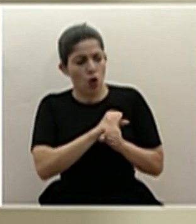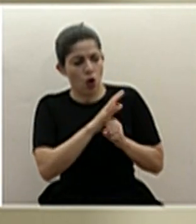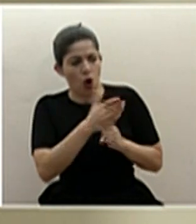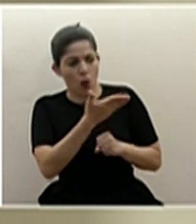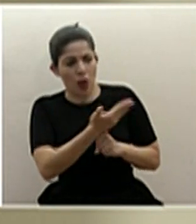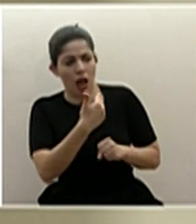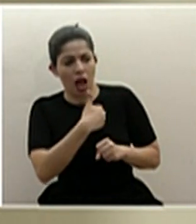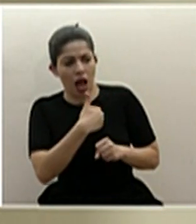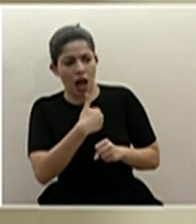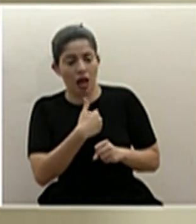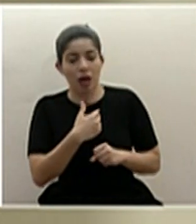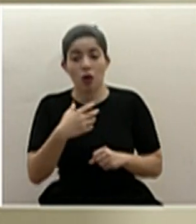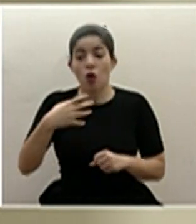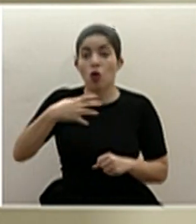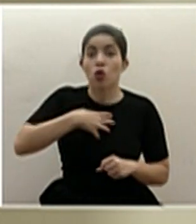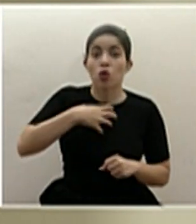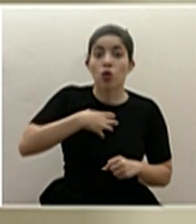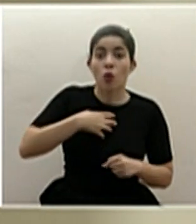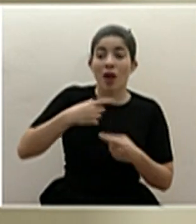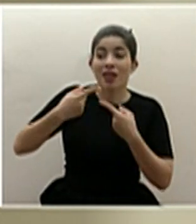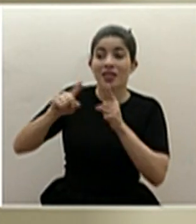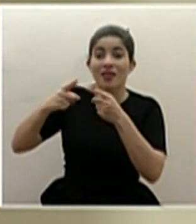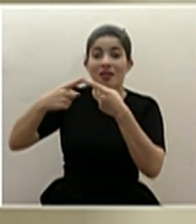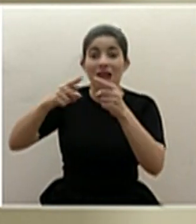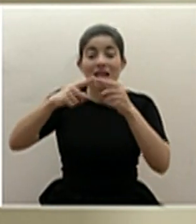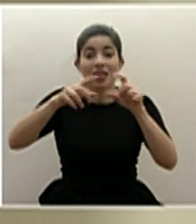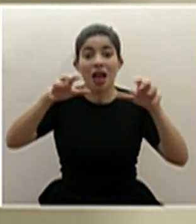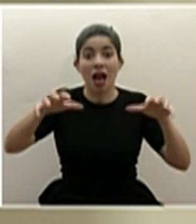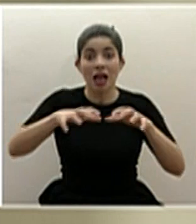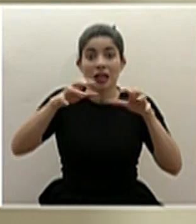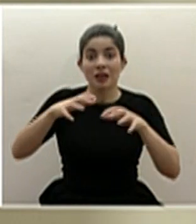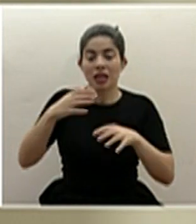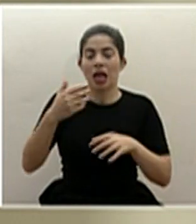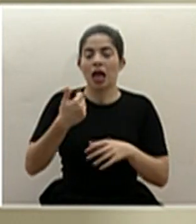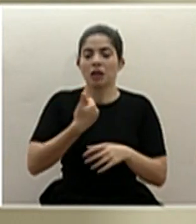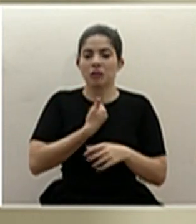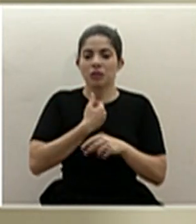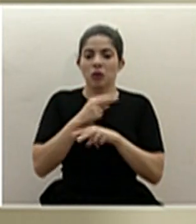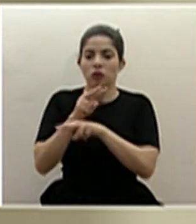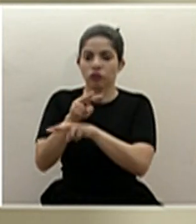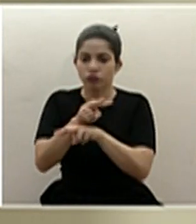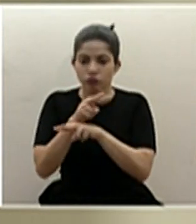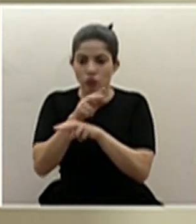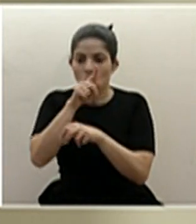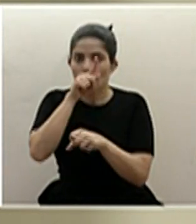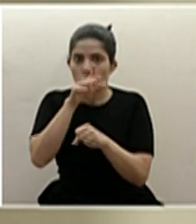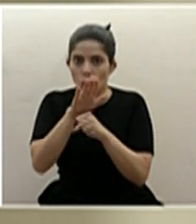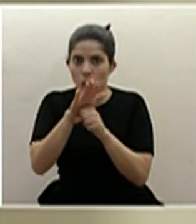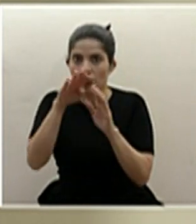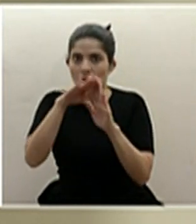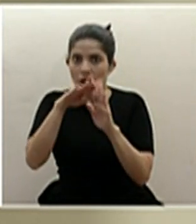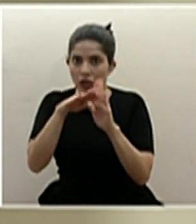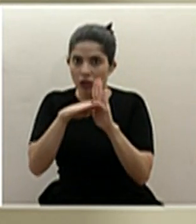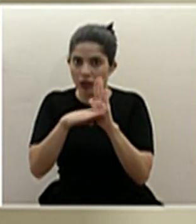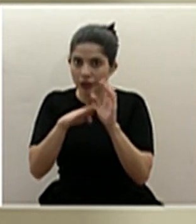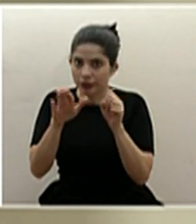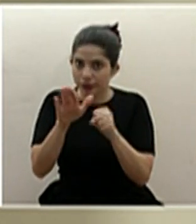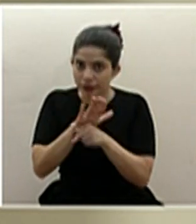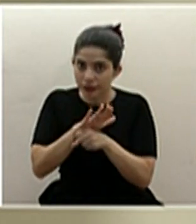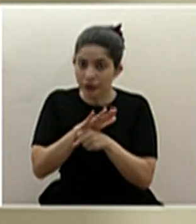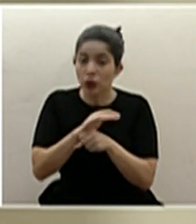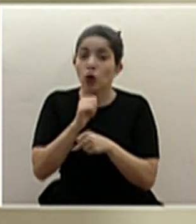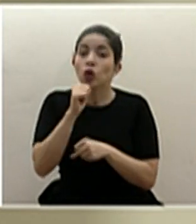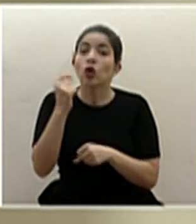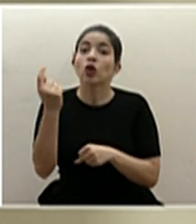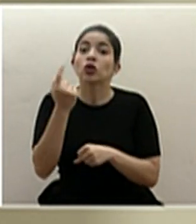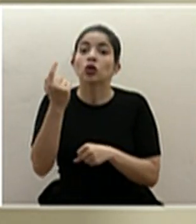los propietarios, los dueños de las diferentes actividades están supervisando que se estén cumpliendo las medidas a cabalidad, no